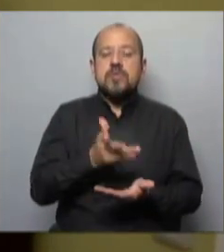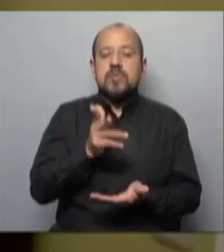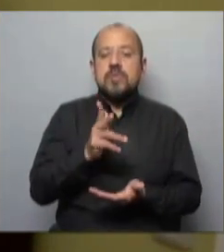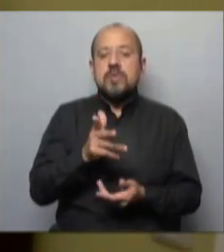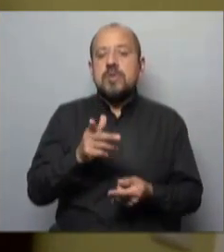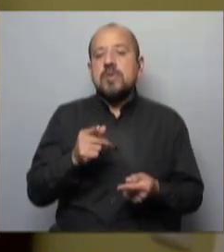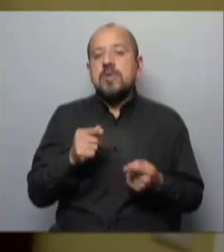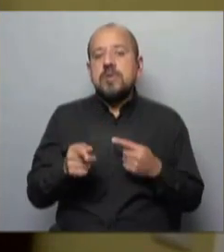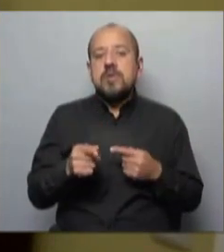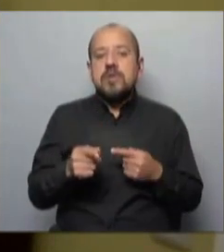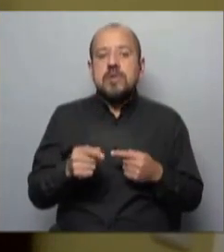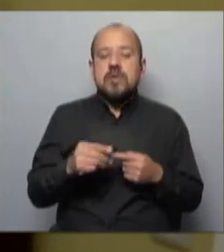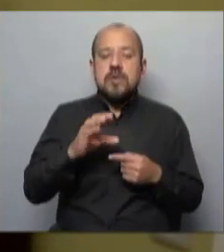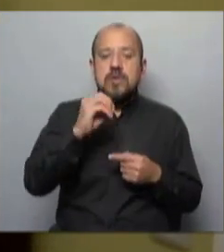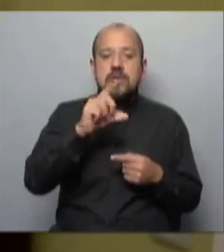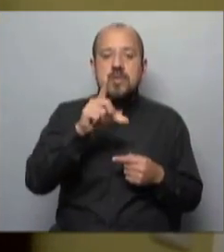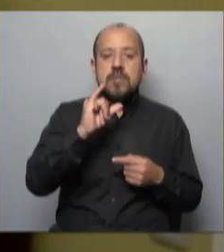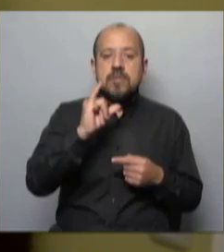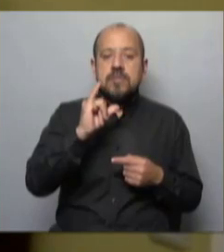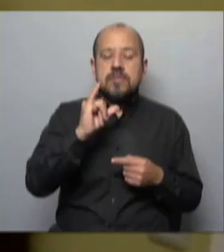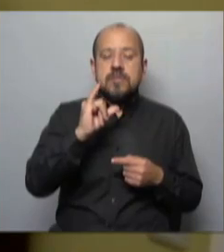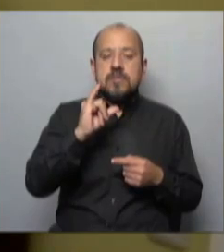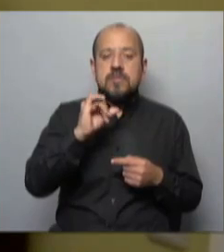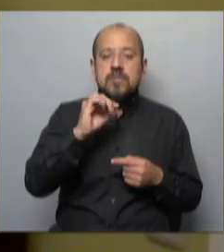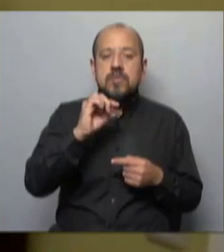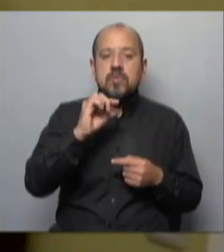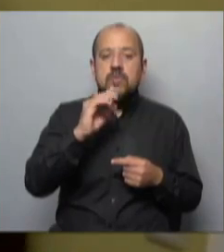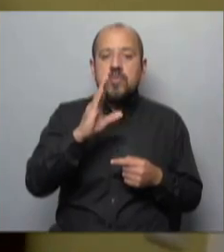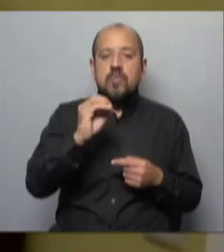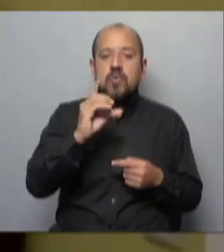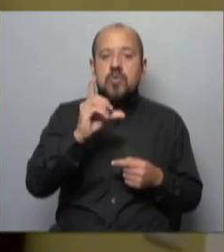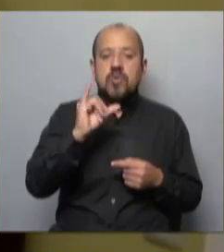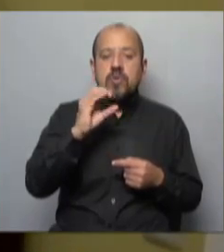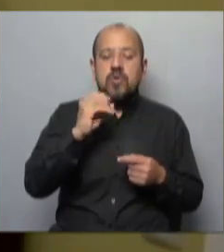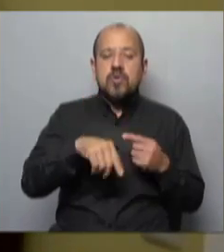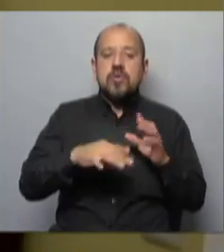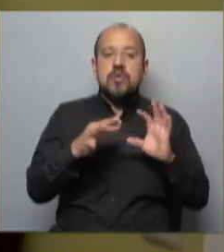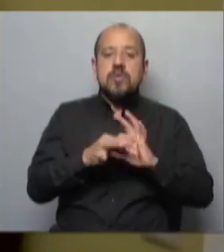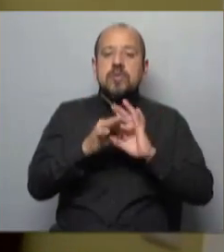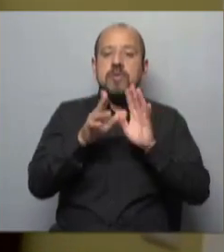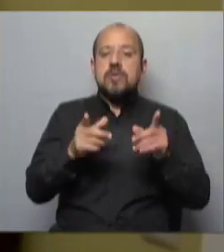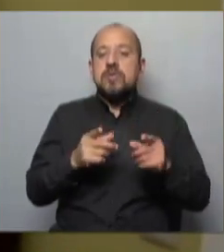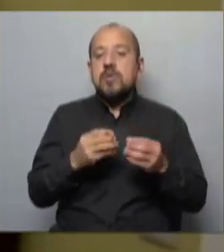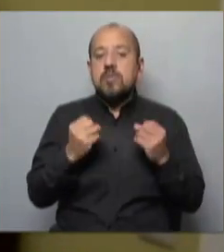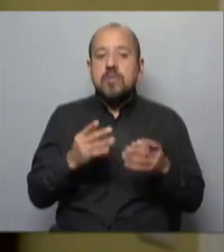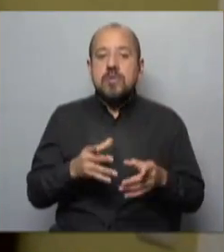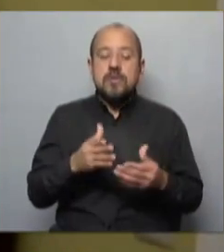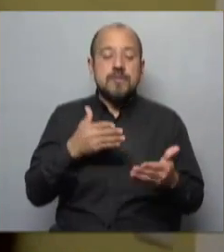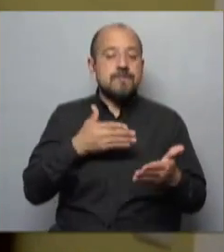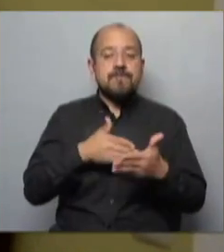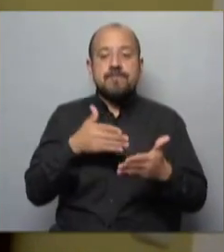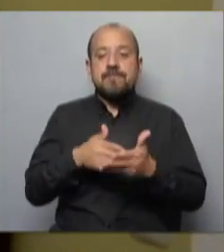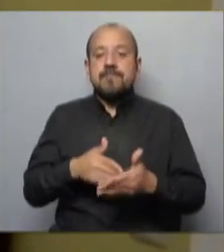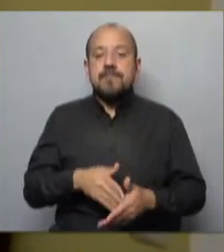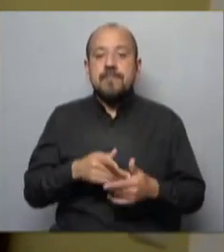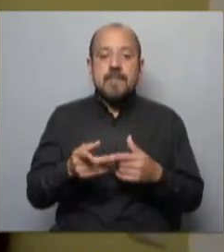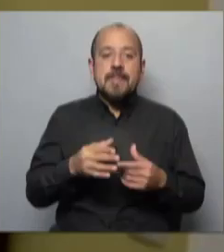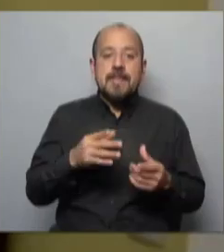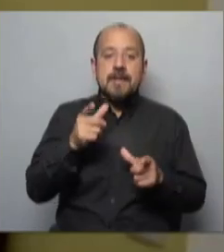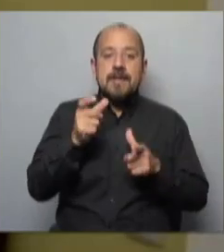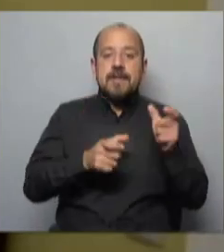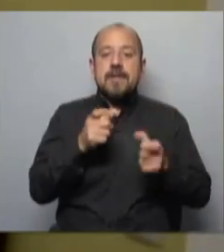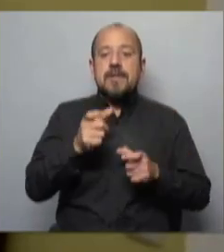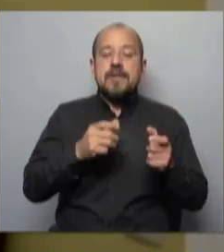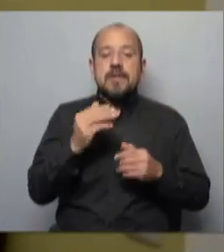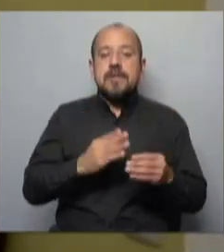para ellas oligopolios y monopolios en medio de comunicación conspiran contra la democracia porque limitan la capacidad de la población de